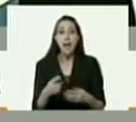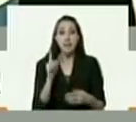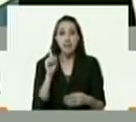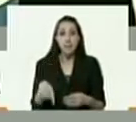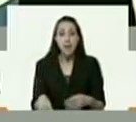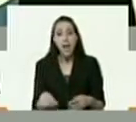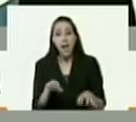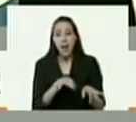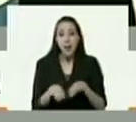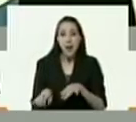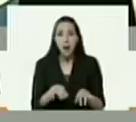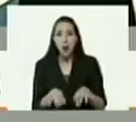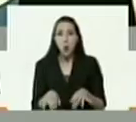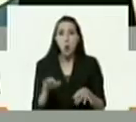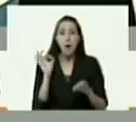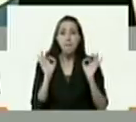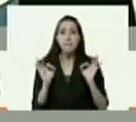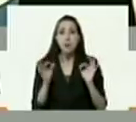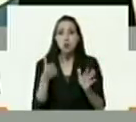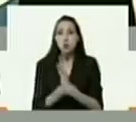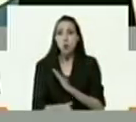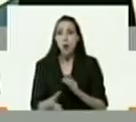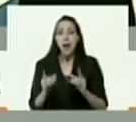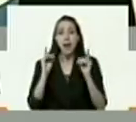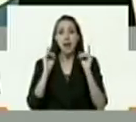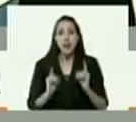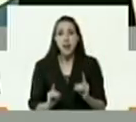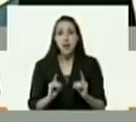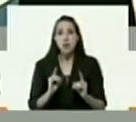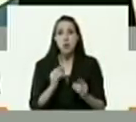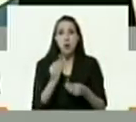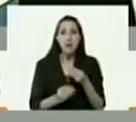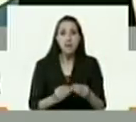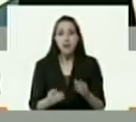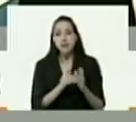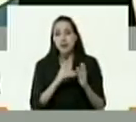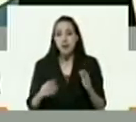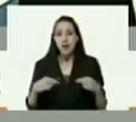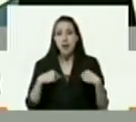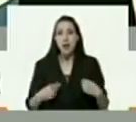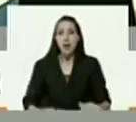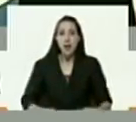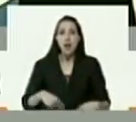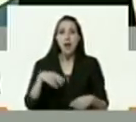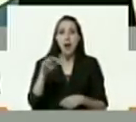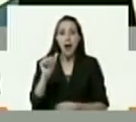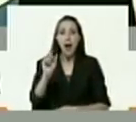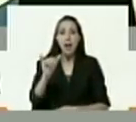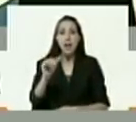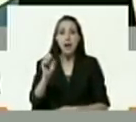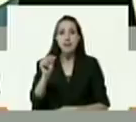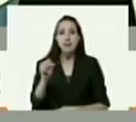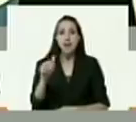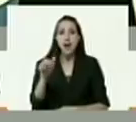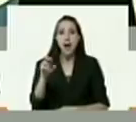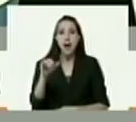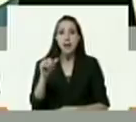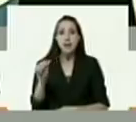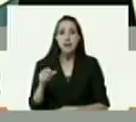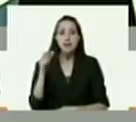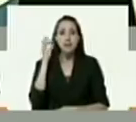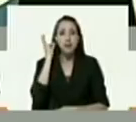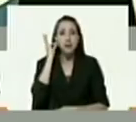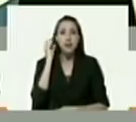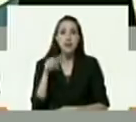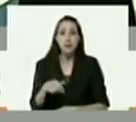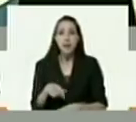sobre las medidas coercitivas unilaterales y el disfrute de los derechos humanos, Idris Yasairi, presentó un informe bueno, donde las critica, donde